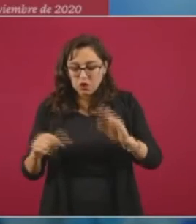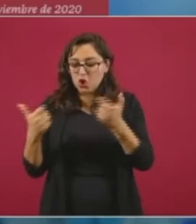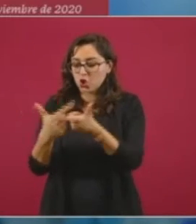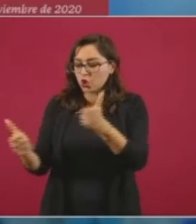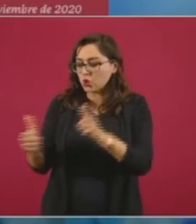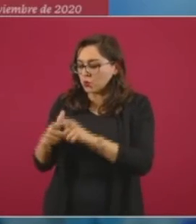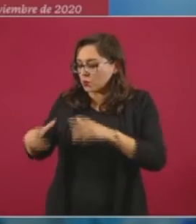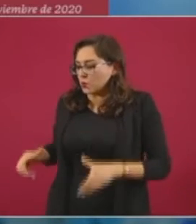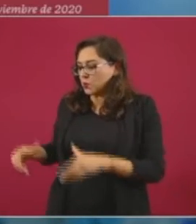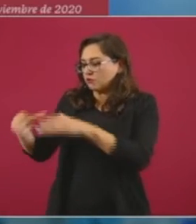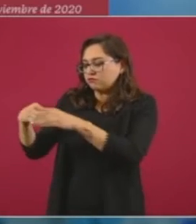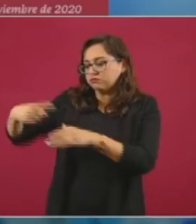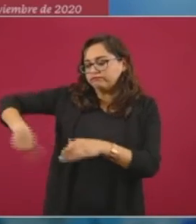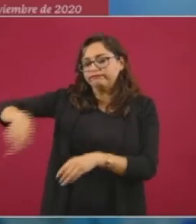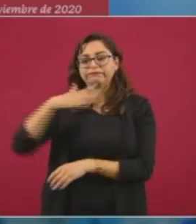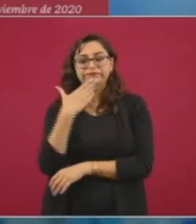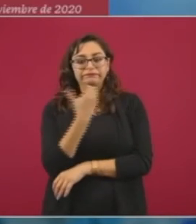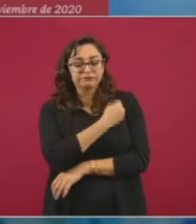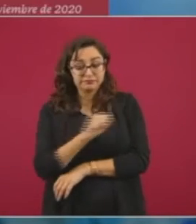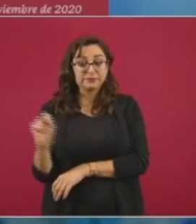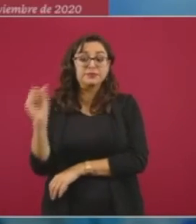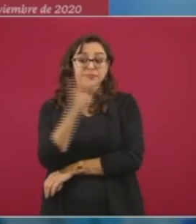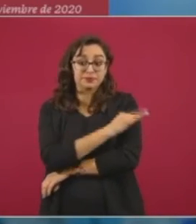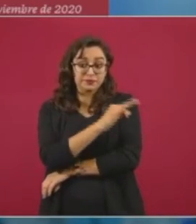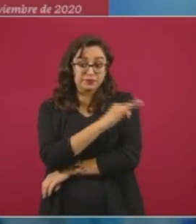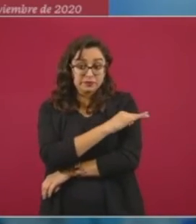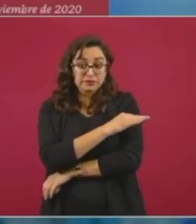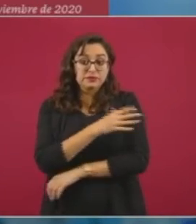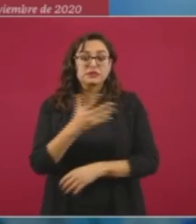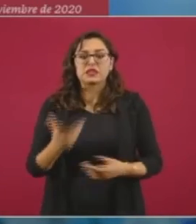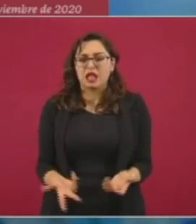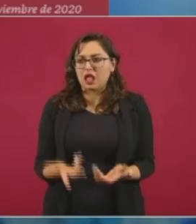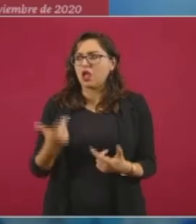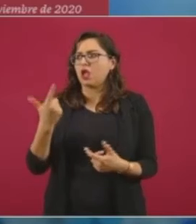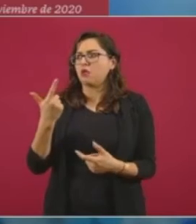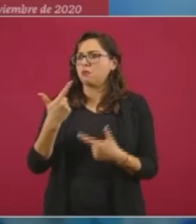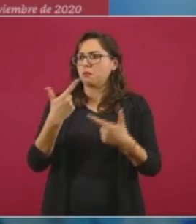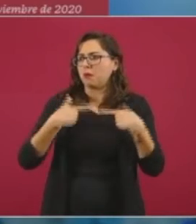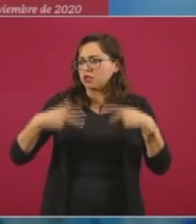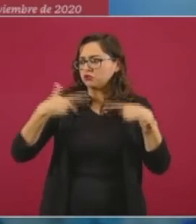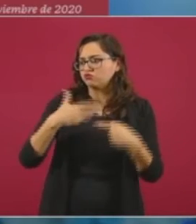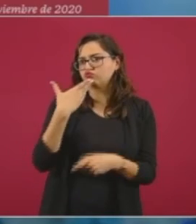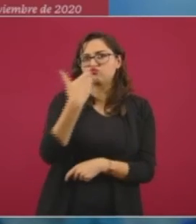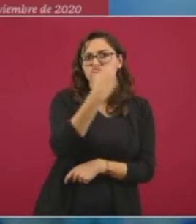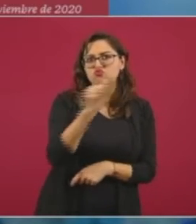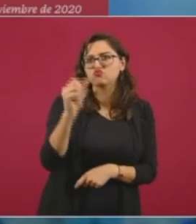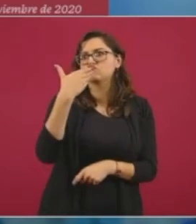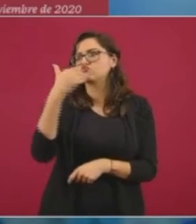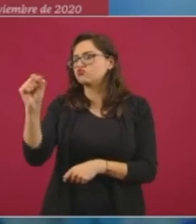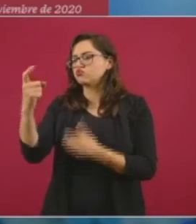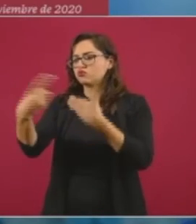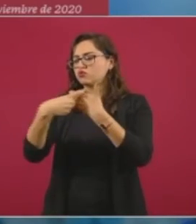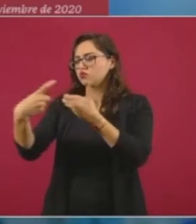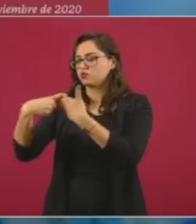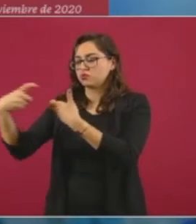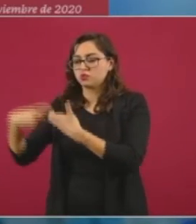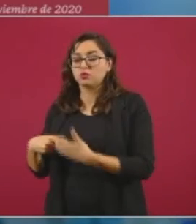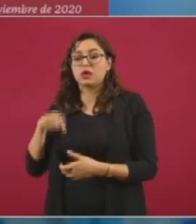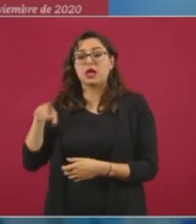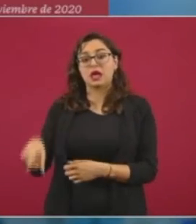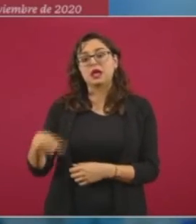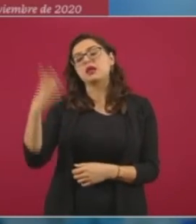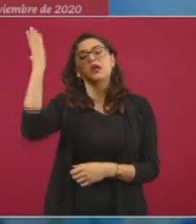Asesor de Vacunación, que está conformado por distintas personas expertas en el campo. Lo encabeza la doctora Celia Alpuche